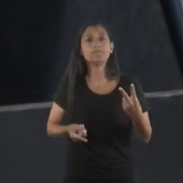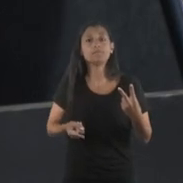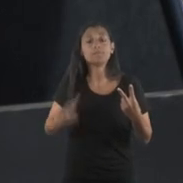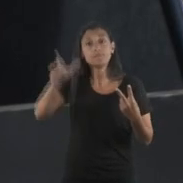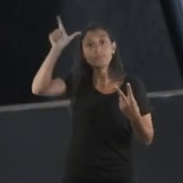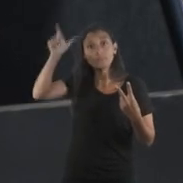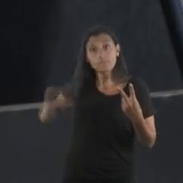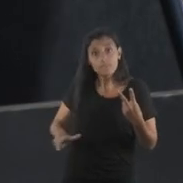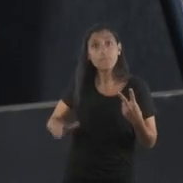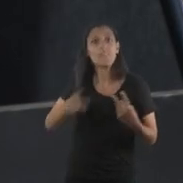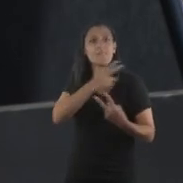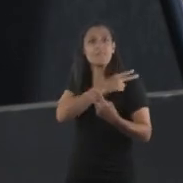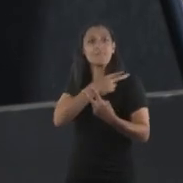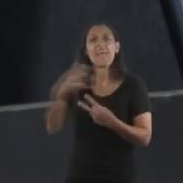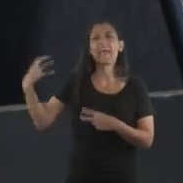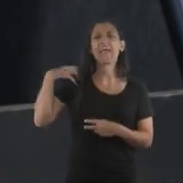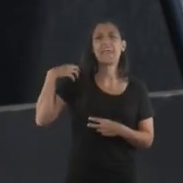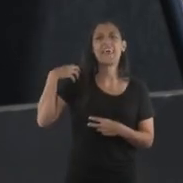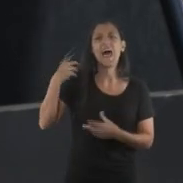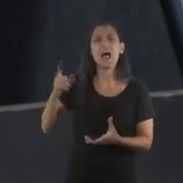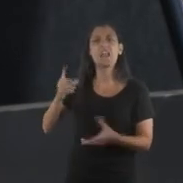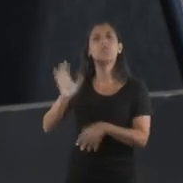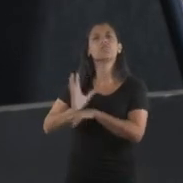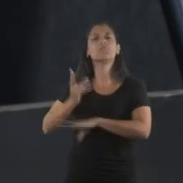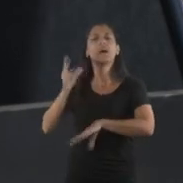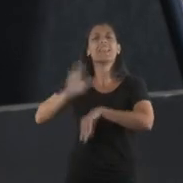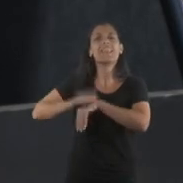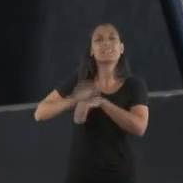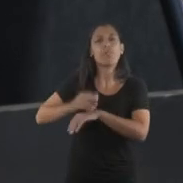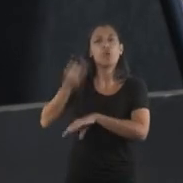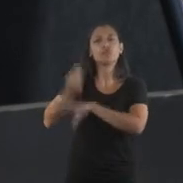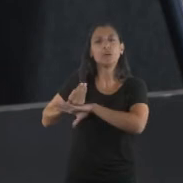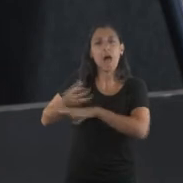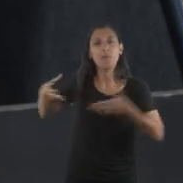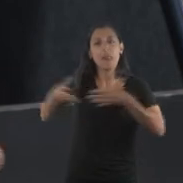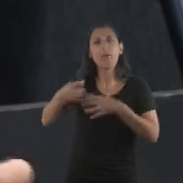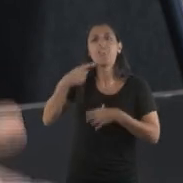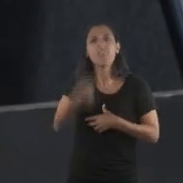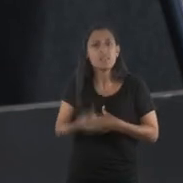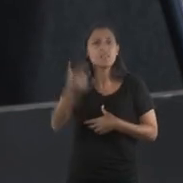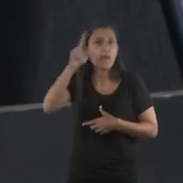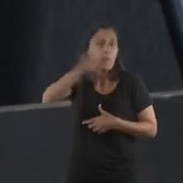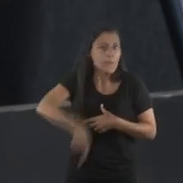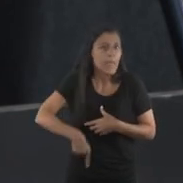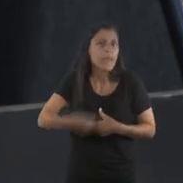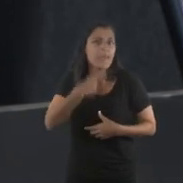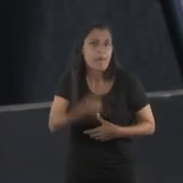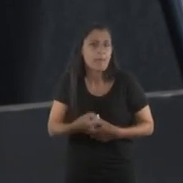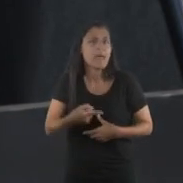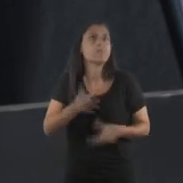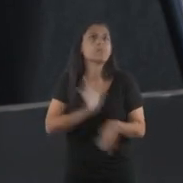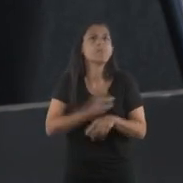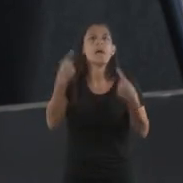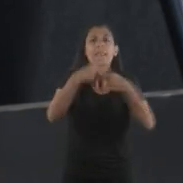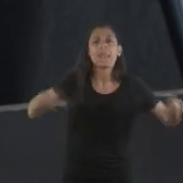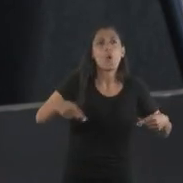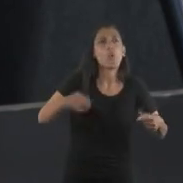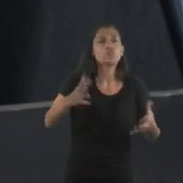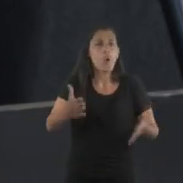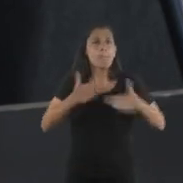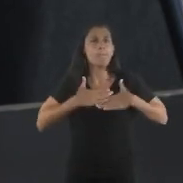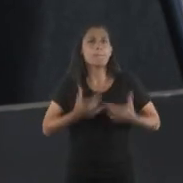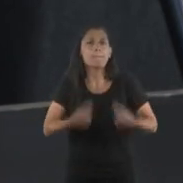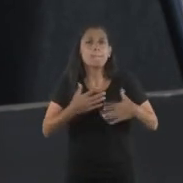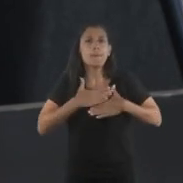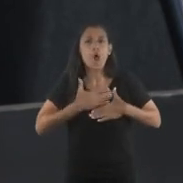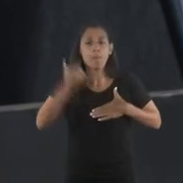cargo del Comando Sur de Estados Unidos se refería en términos que también generaron controversia, hablando como propios de recursos como el litio que hay en la